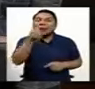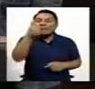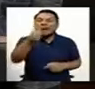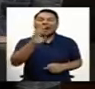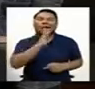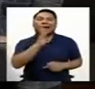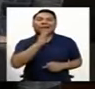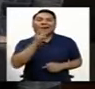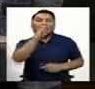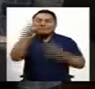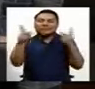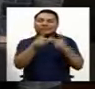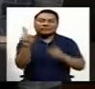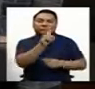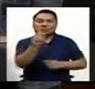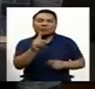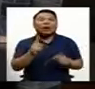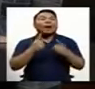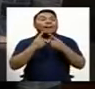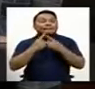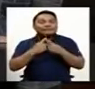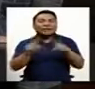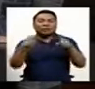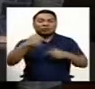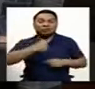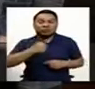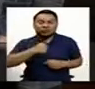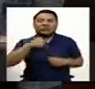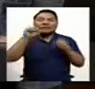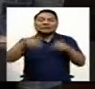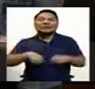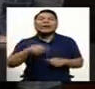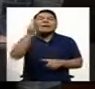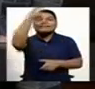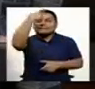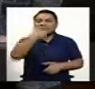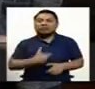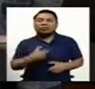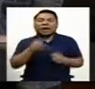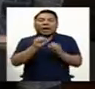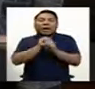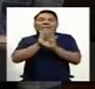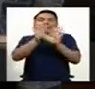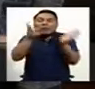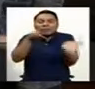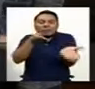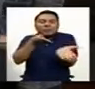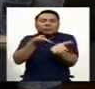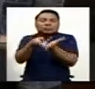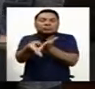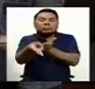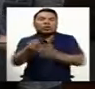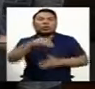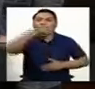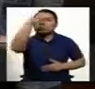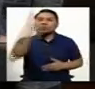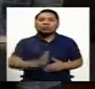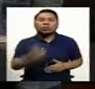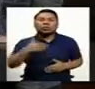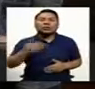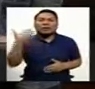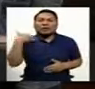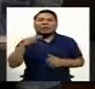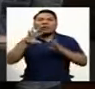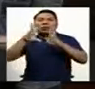comunicador. Pero sí soy una persona transparente, alguien que jamás ha cometido un acto de